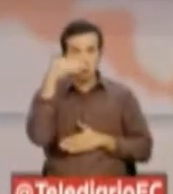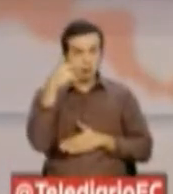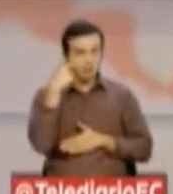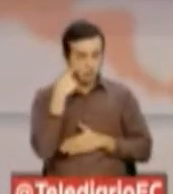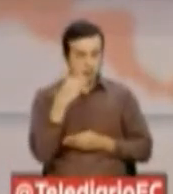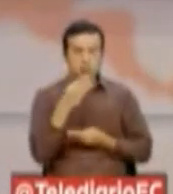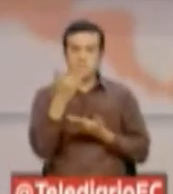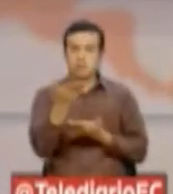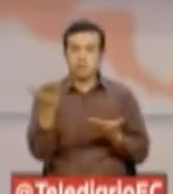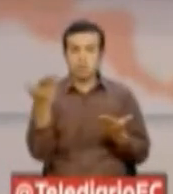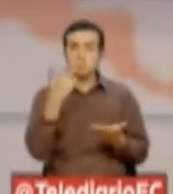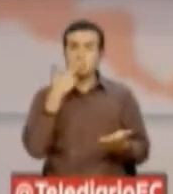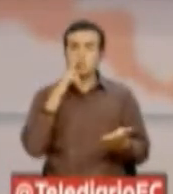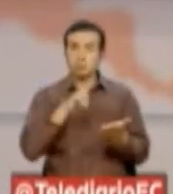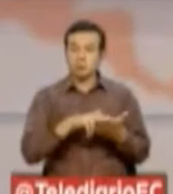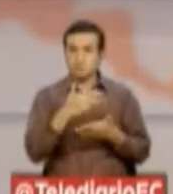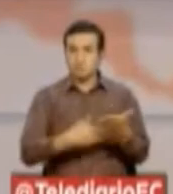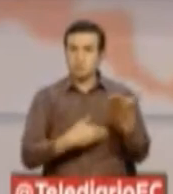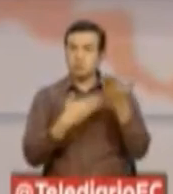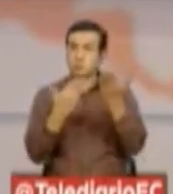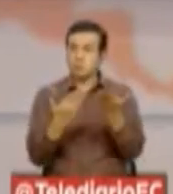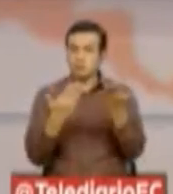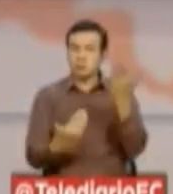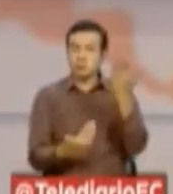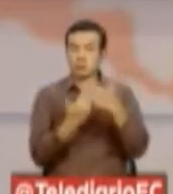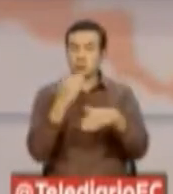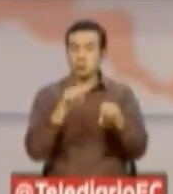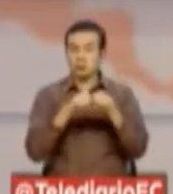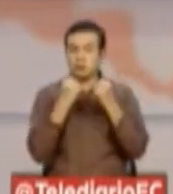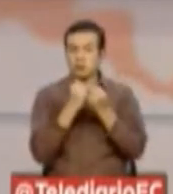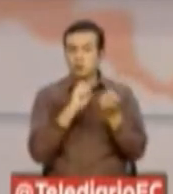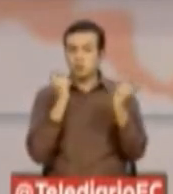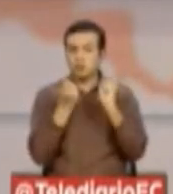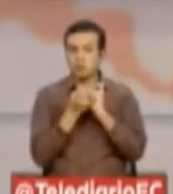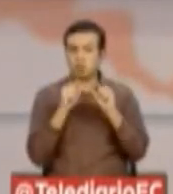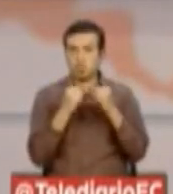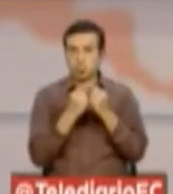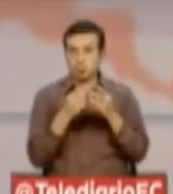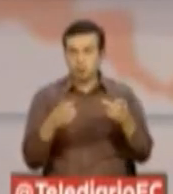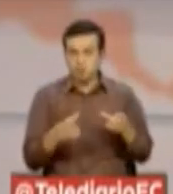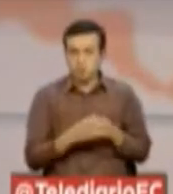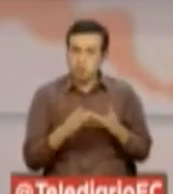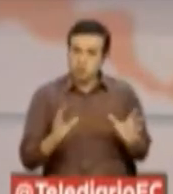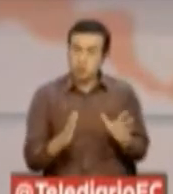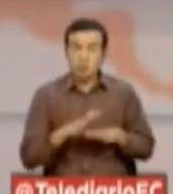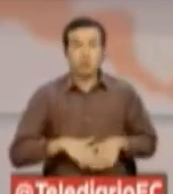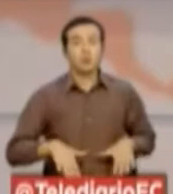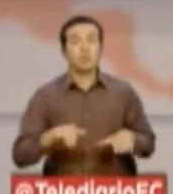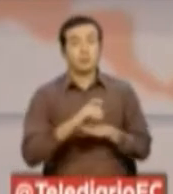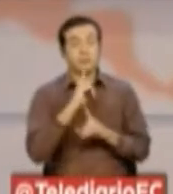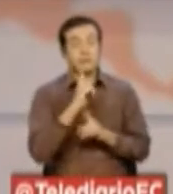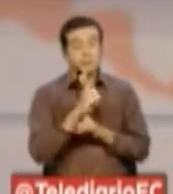manifiesto de renovación socialista de un agrupamiento que se está impulsando en el país precisamente para recuperar